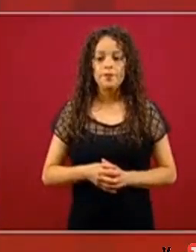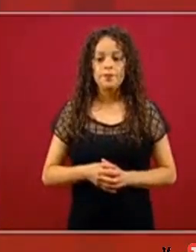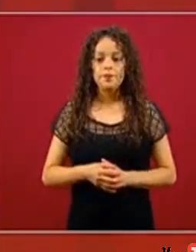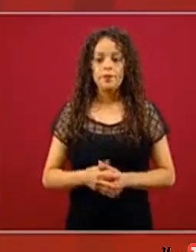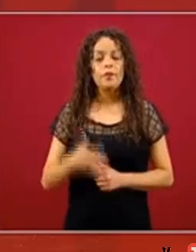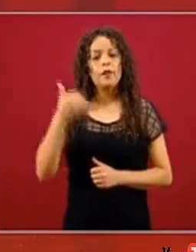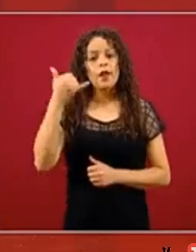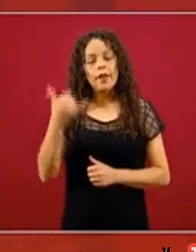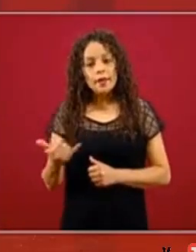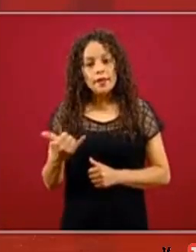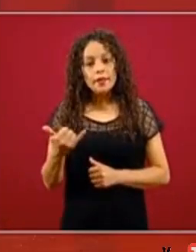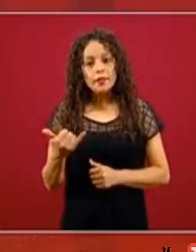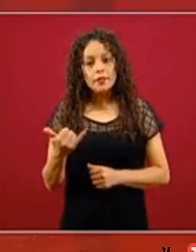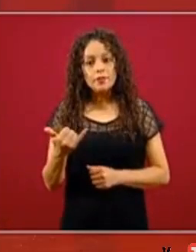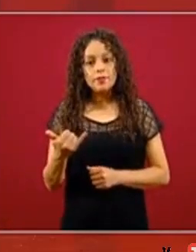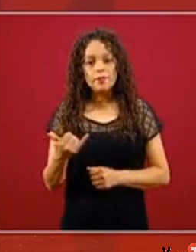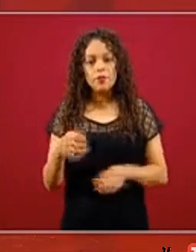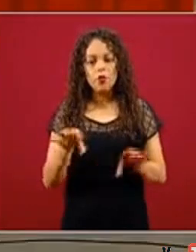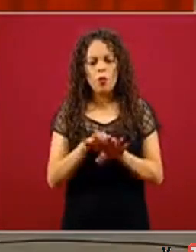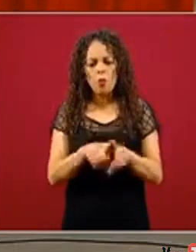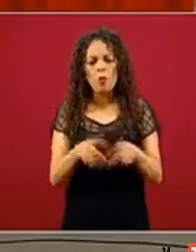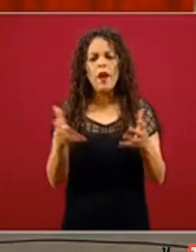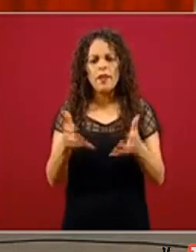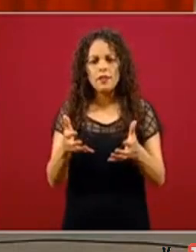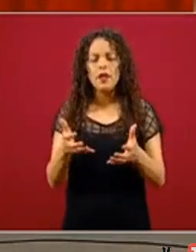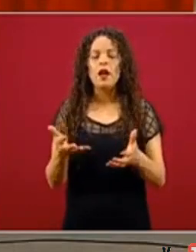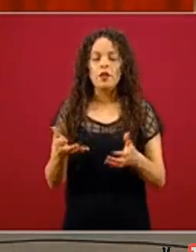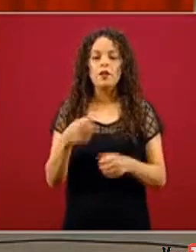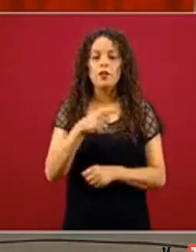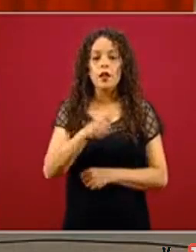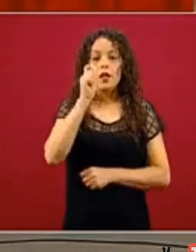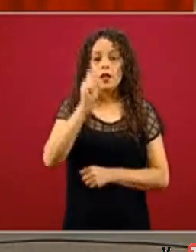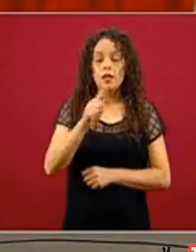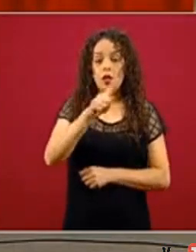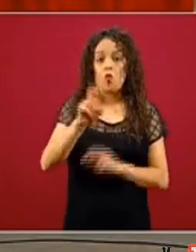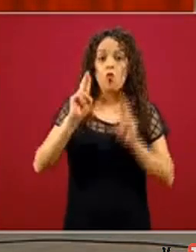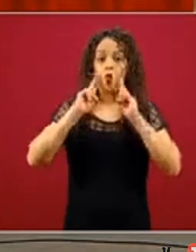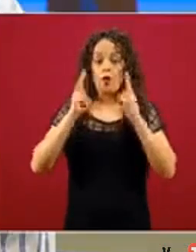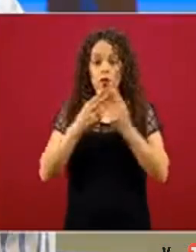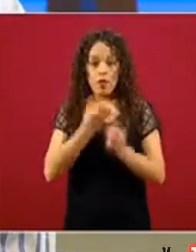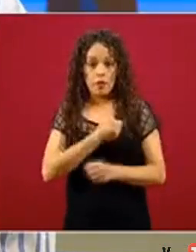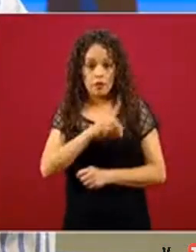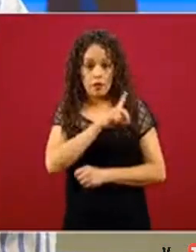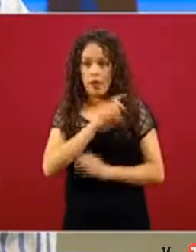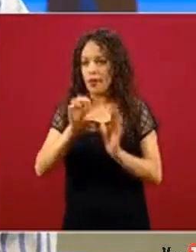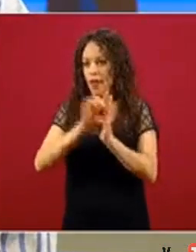el ejercicio consiste en que en las unidades de salud, los hospitales, por ejemplo,